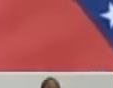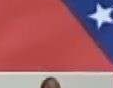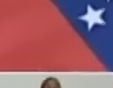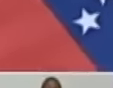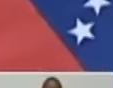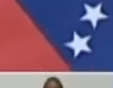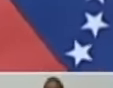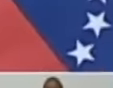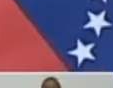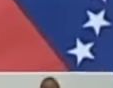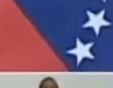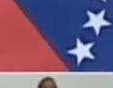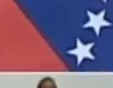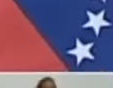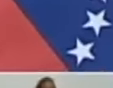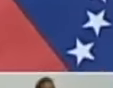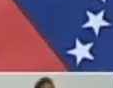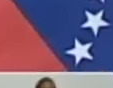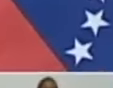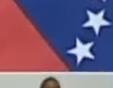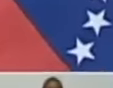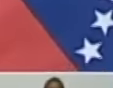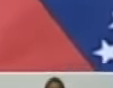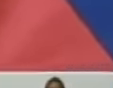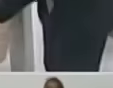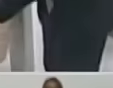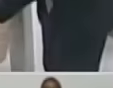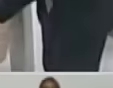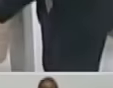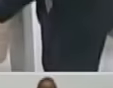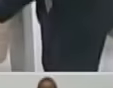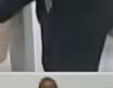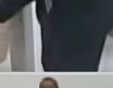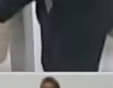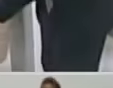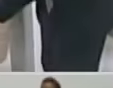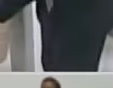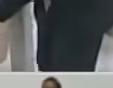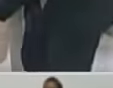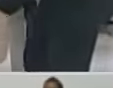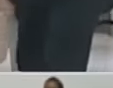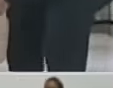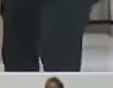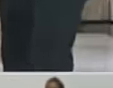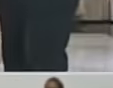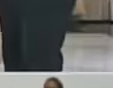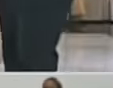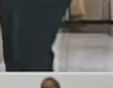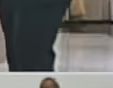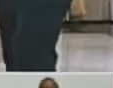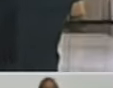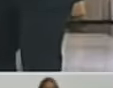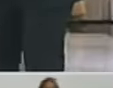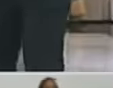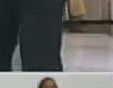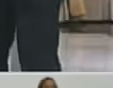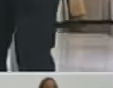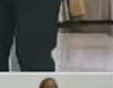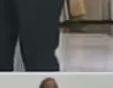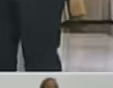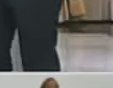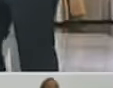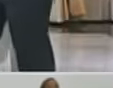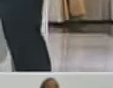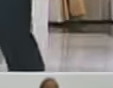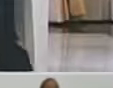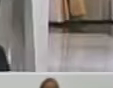y el compromiso por reactivar la cooperación energética. Particularmente el gobierno de Trinidad y Tobago ha planteado la búsqueda de formas para